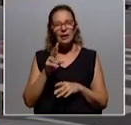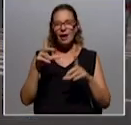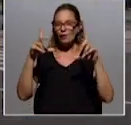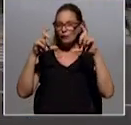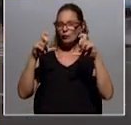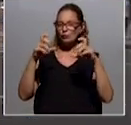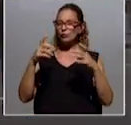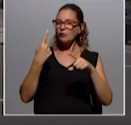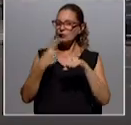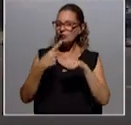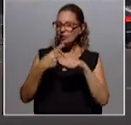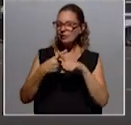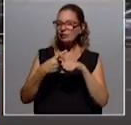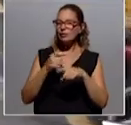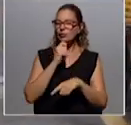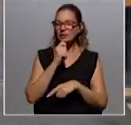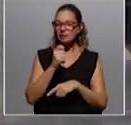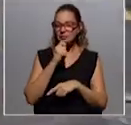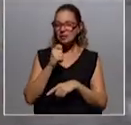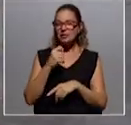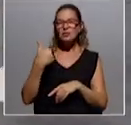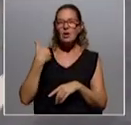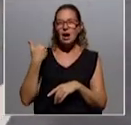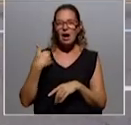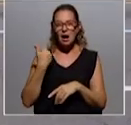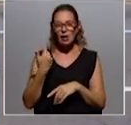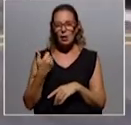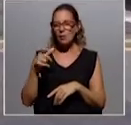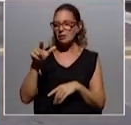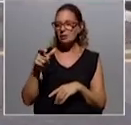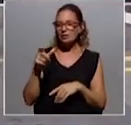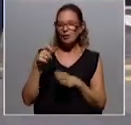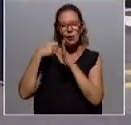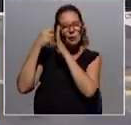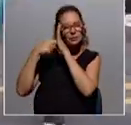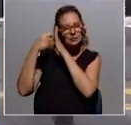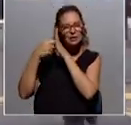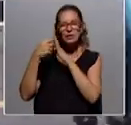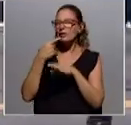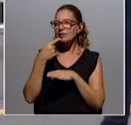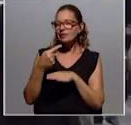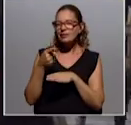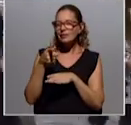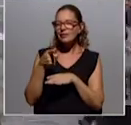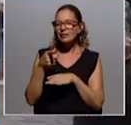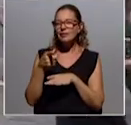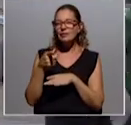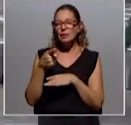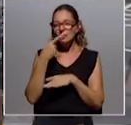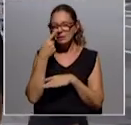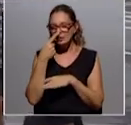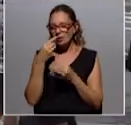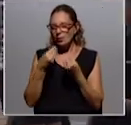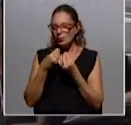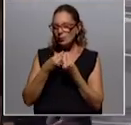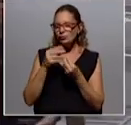imágenes de la ceremonia, estuve entrevistando a jóvenes surcoreanos, tengo videos que así lo atestiguan, con sus testimonios. Me interesaba la